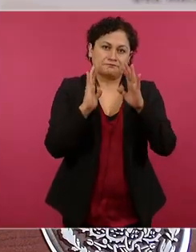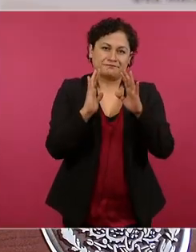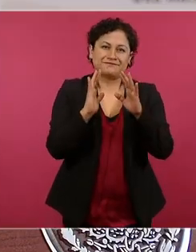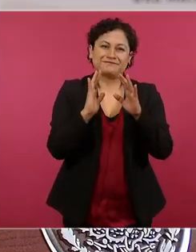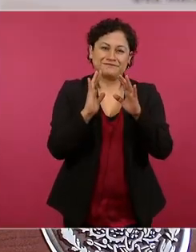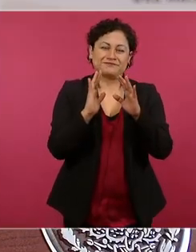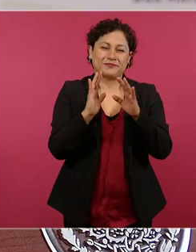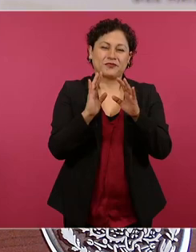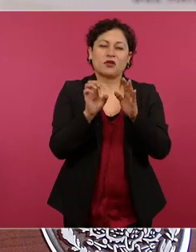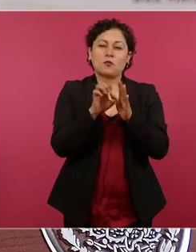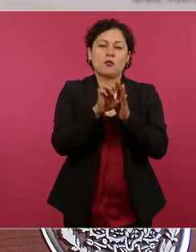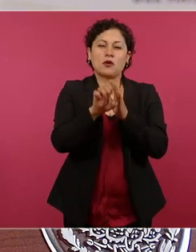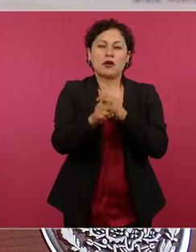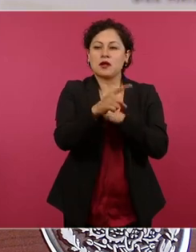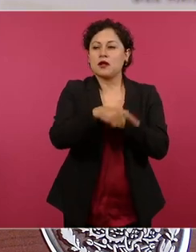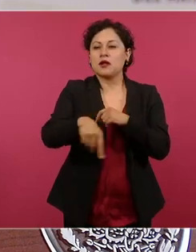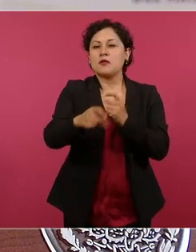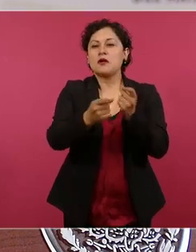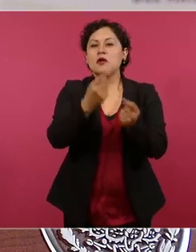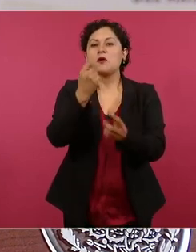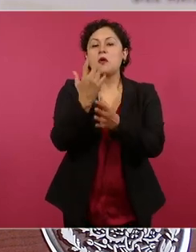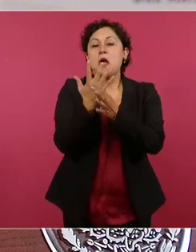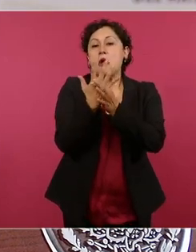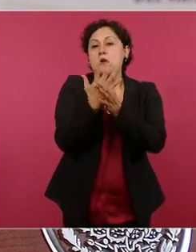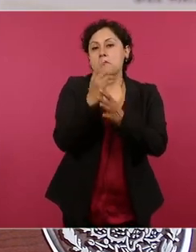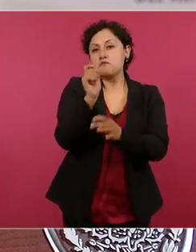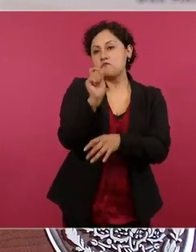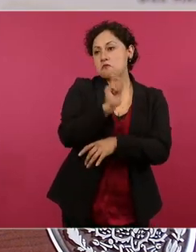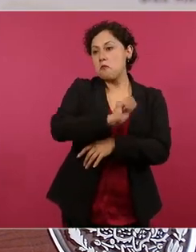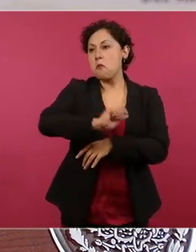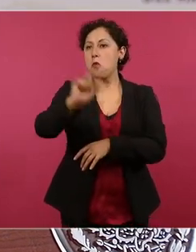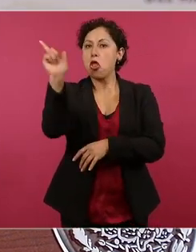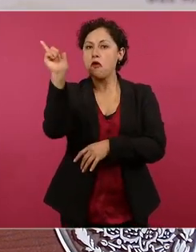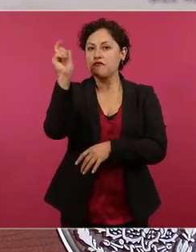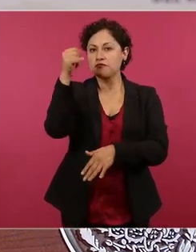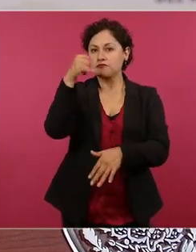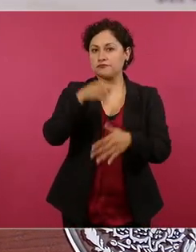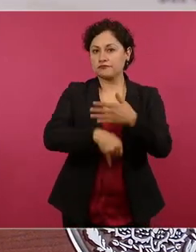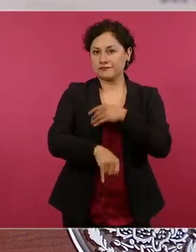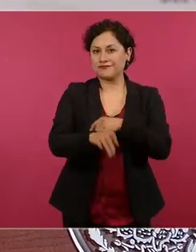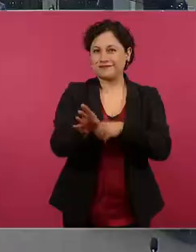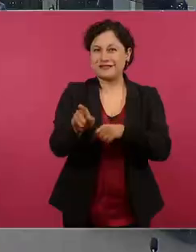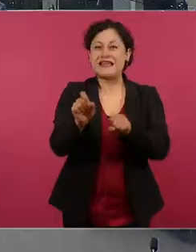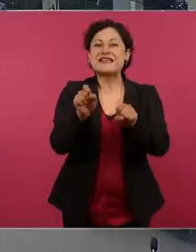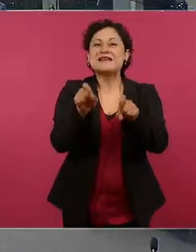aviondos, sobre la pandemia que apareció en estos días.